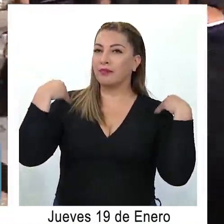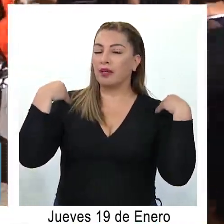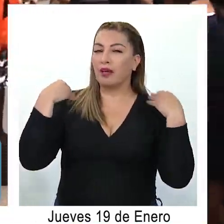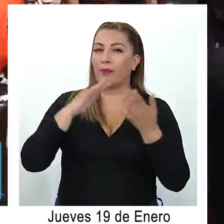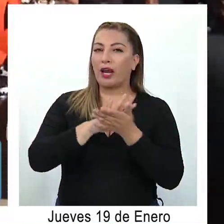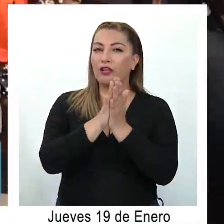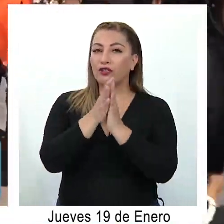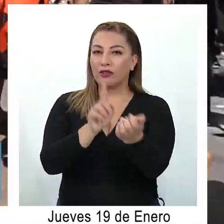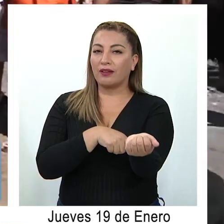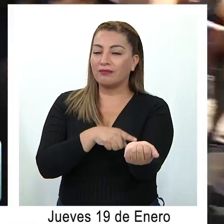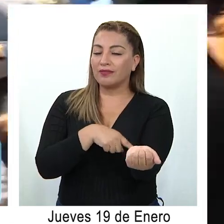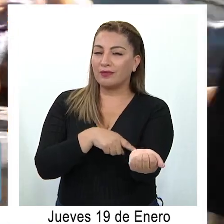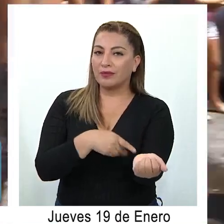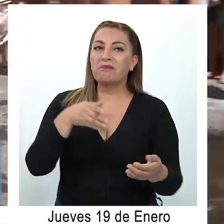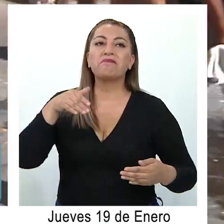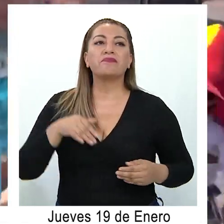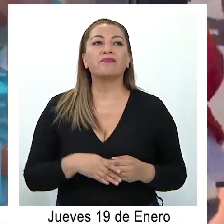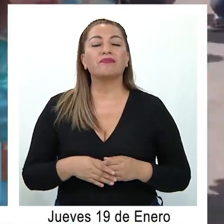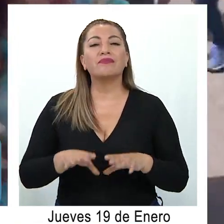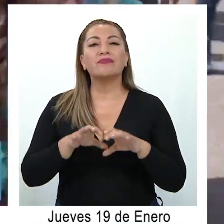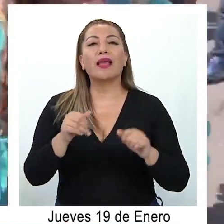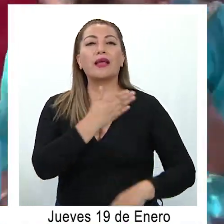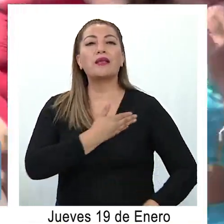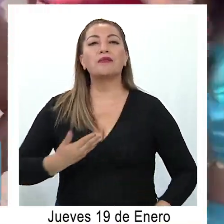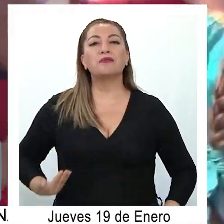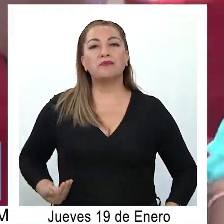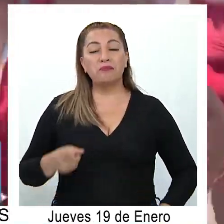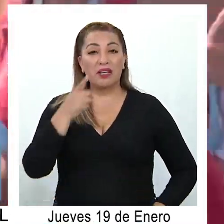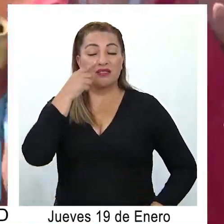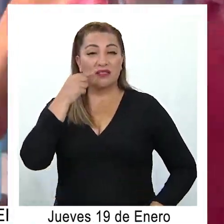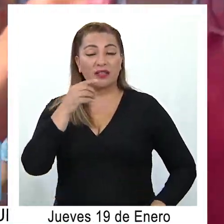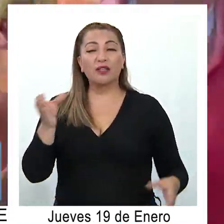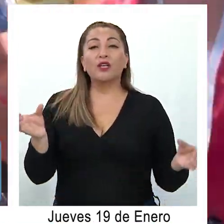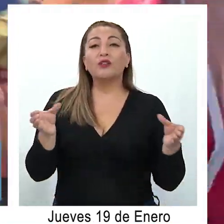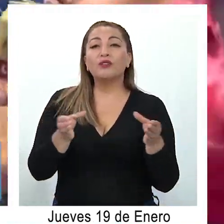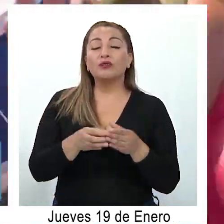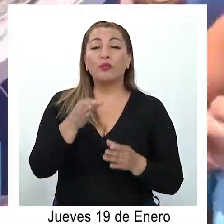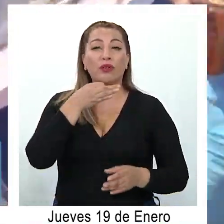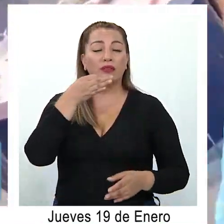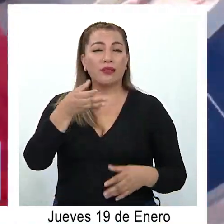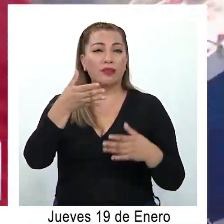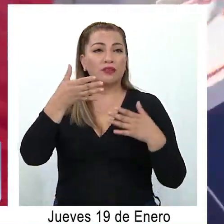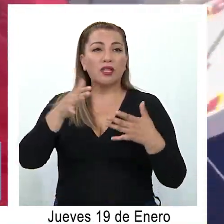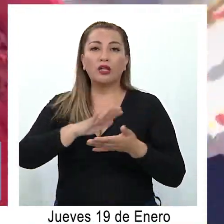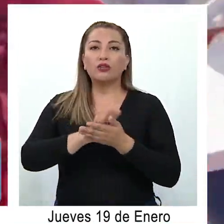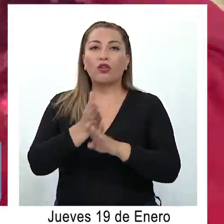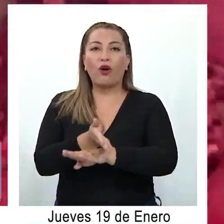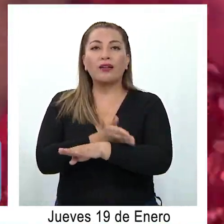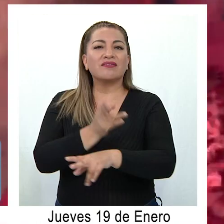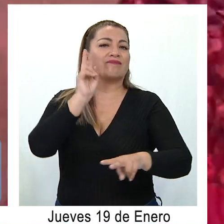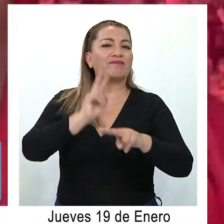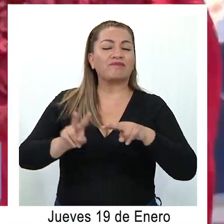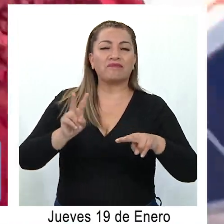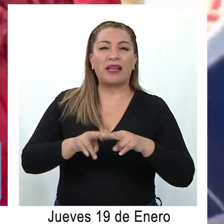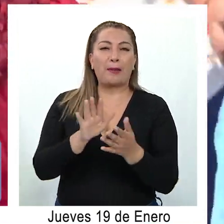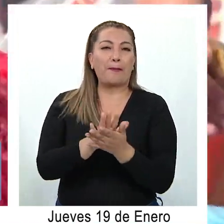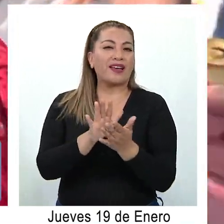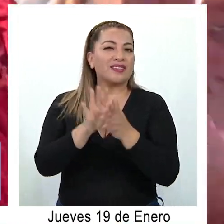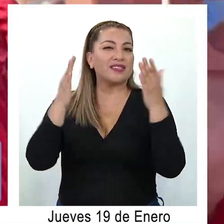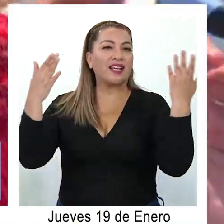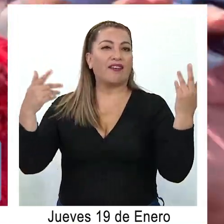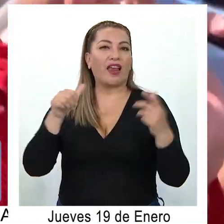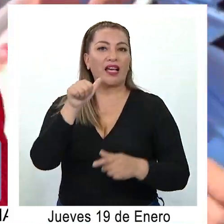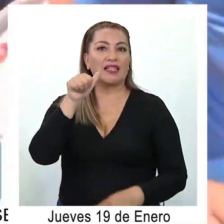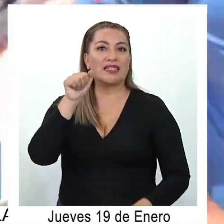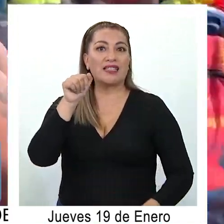toda la familia. Así lo afirmó el presidente del club, quien aseguró que se encuentra todo preparado para celebrar durante